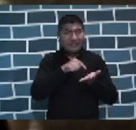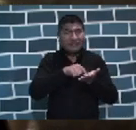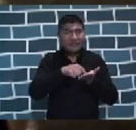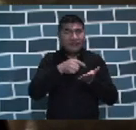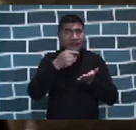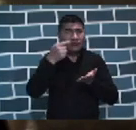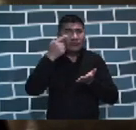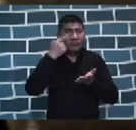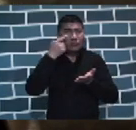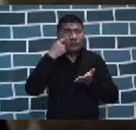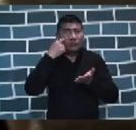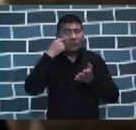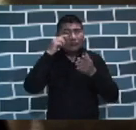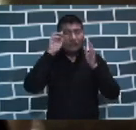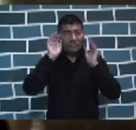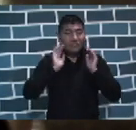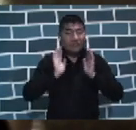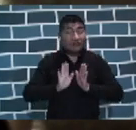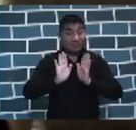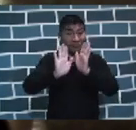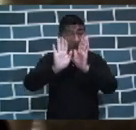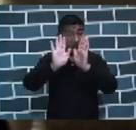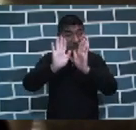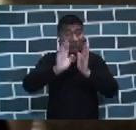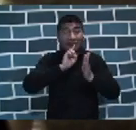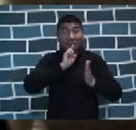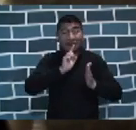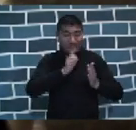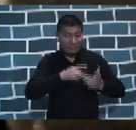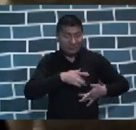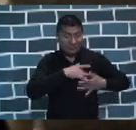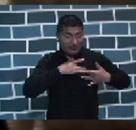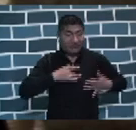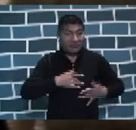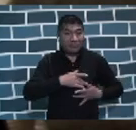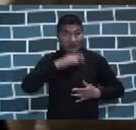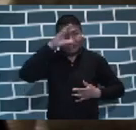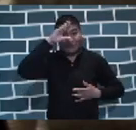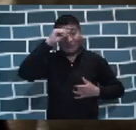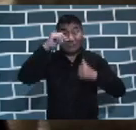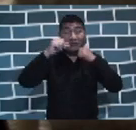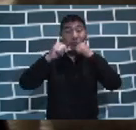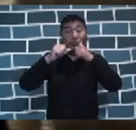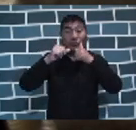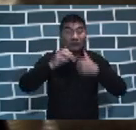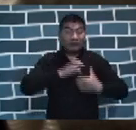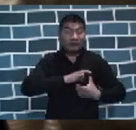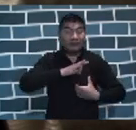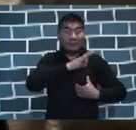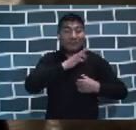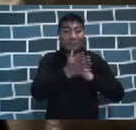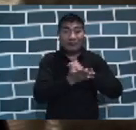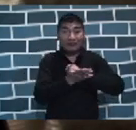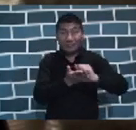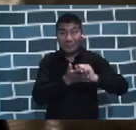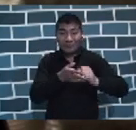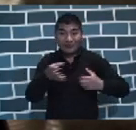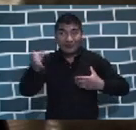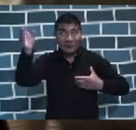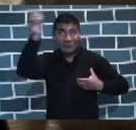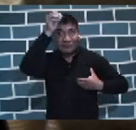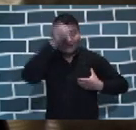divino es y está en el corazón del hombre porque el espíritu santo introduce